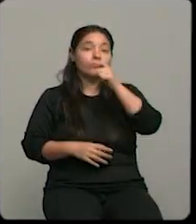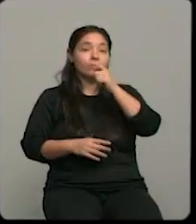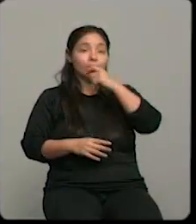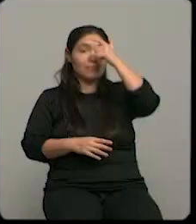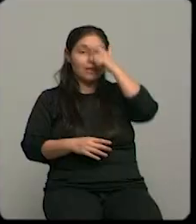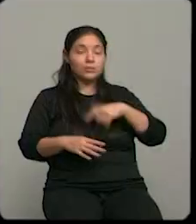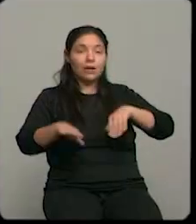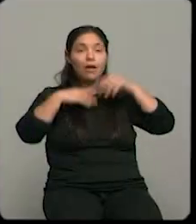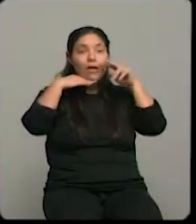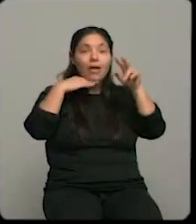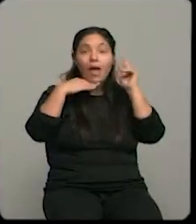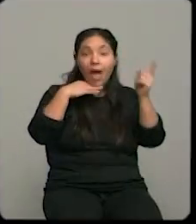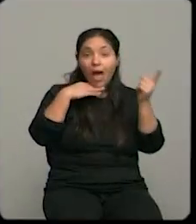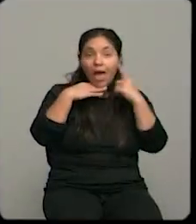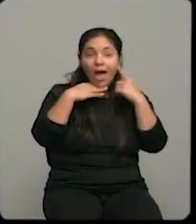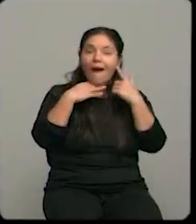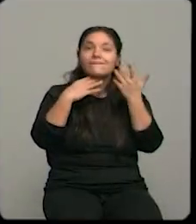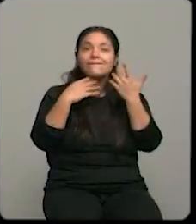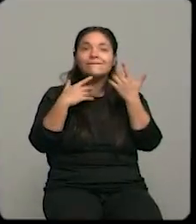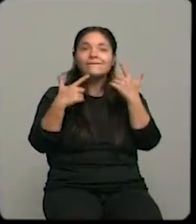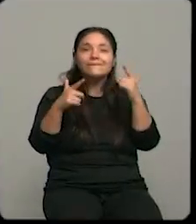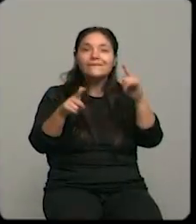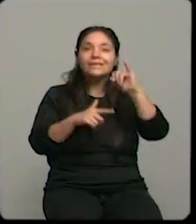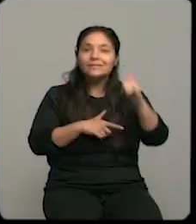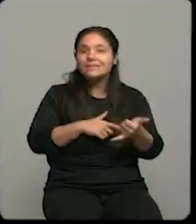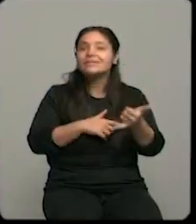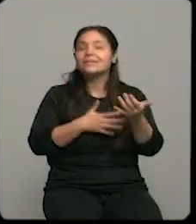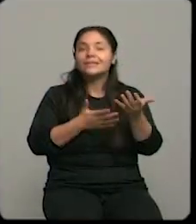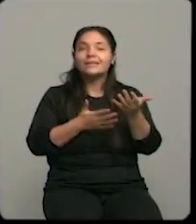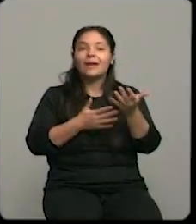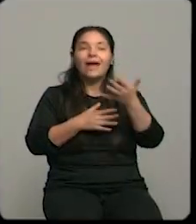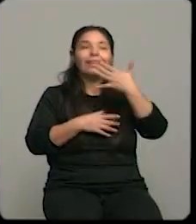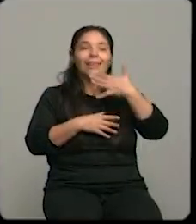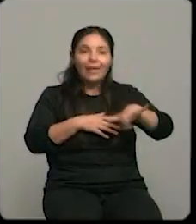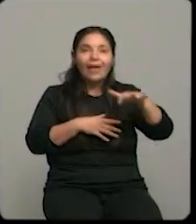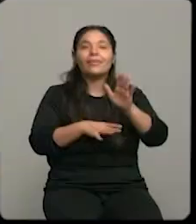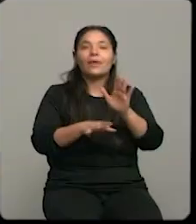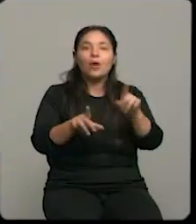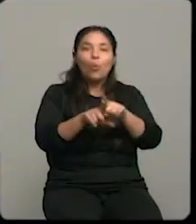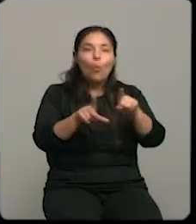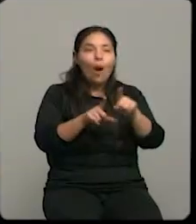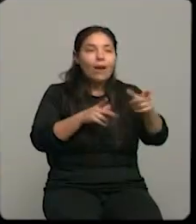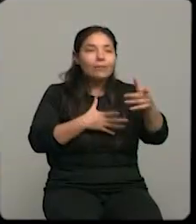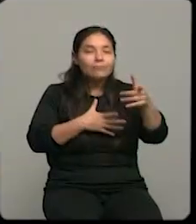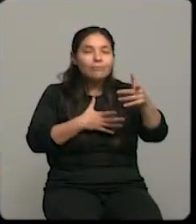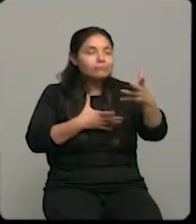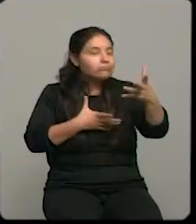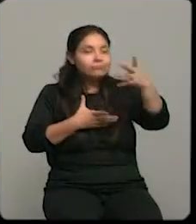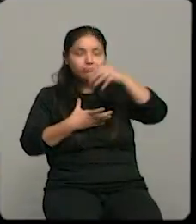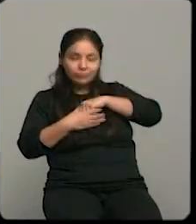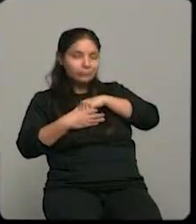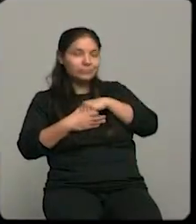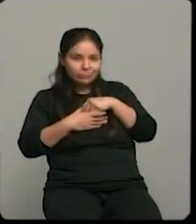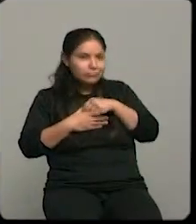no tengo duda que lo disfruta y que lo comprende y lo hace suyo. Además, es sin duda